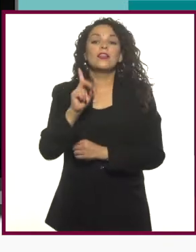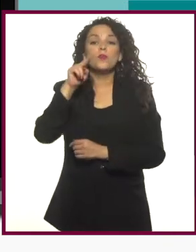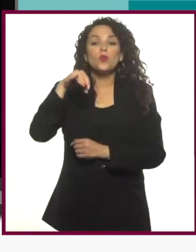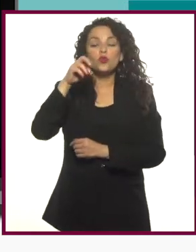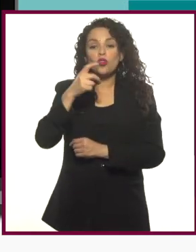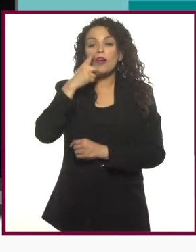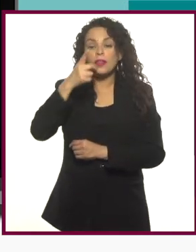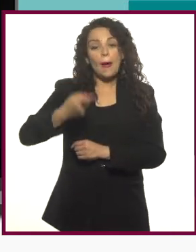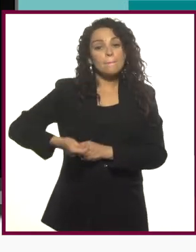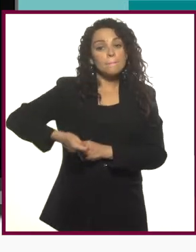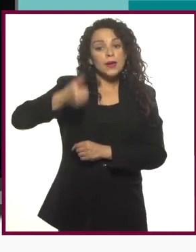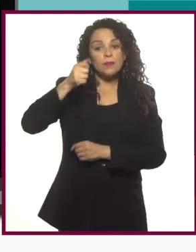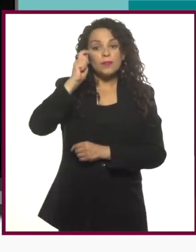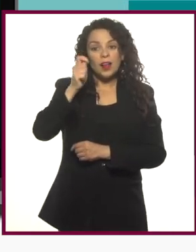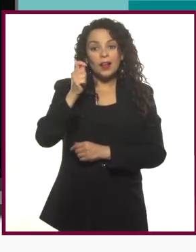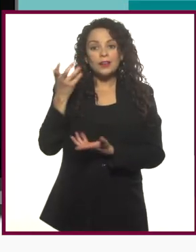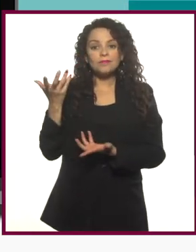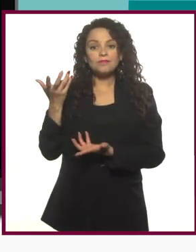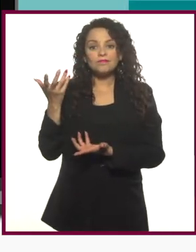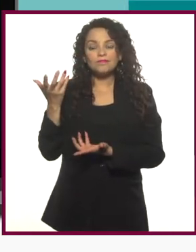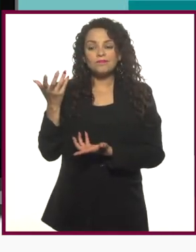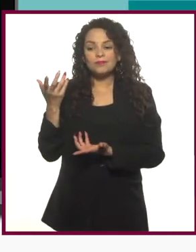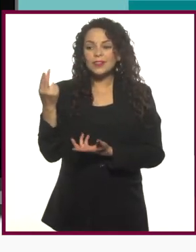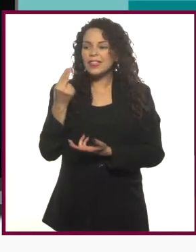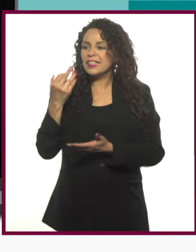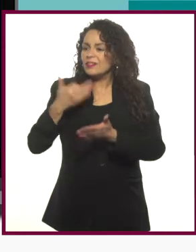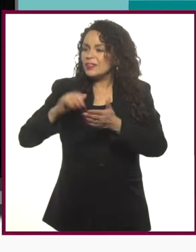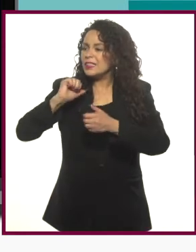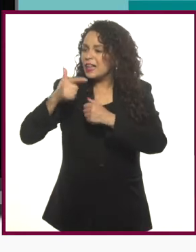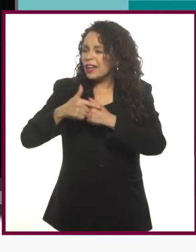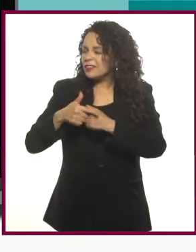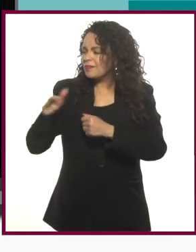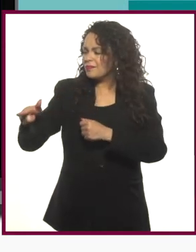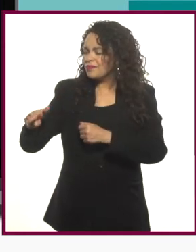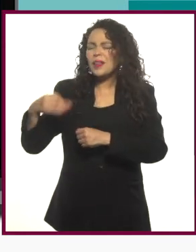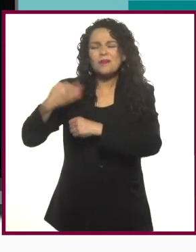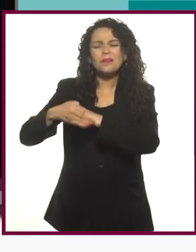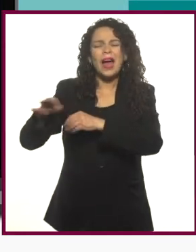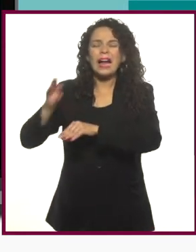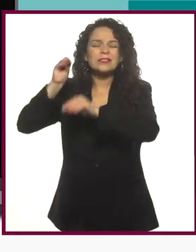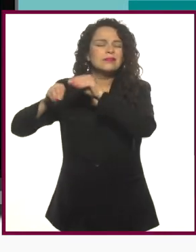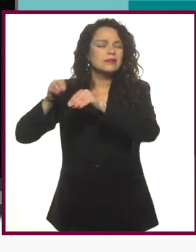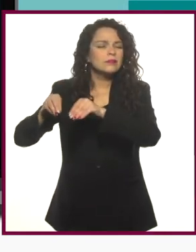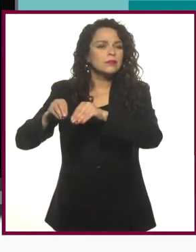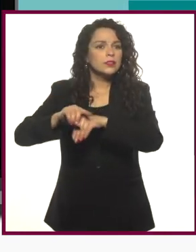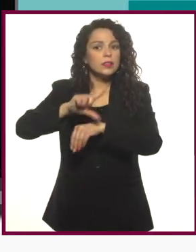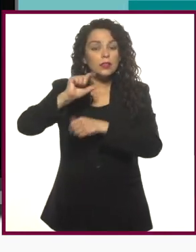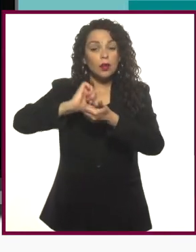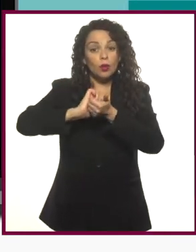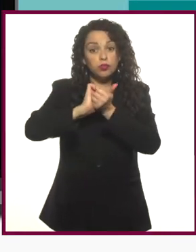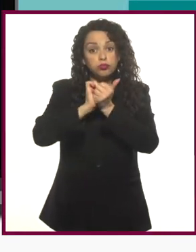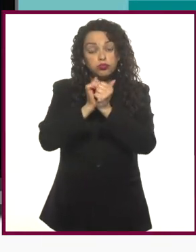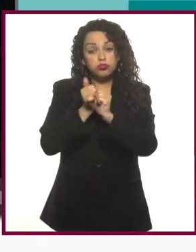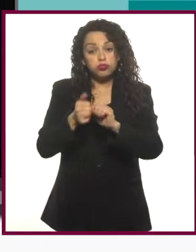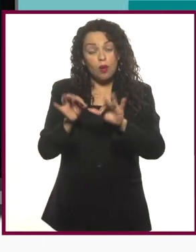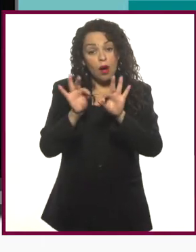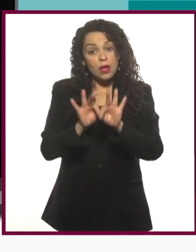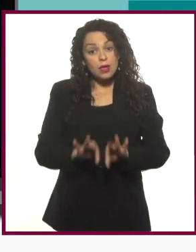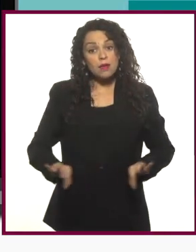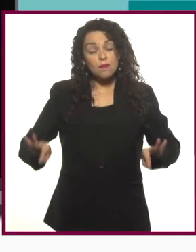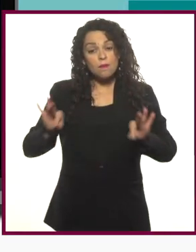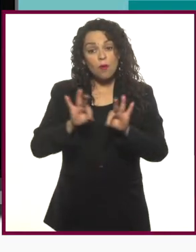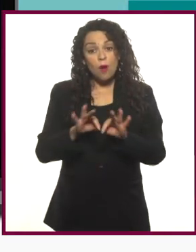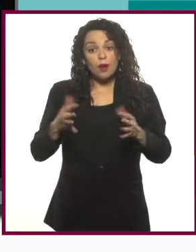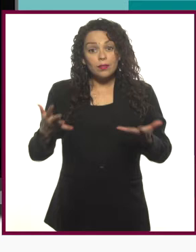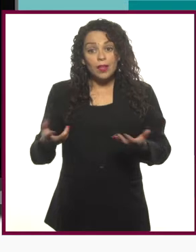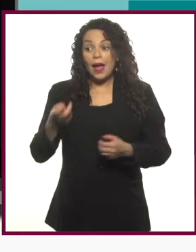Edmundo Valadez que primero eran como relleno, pero pues fue tan importante esta